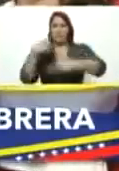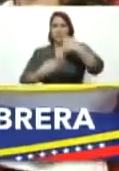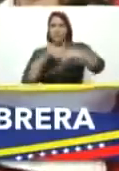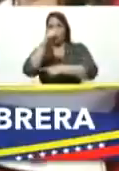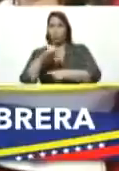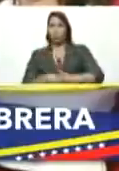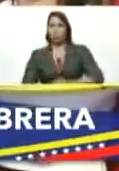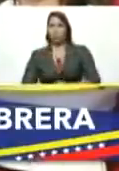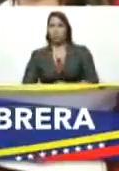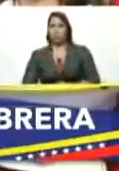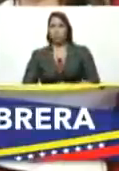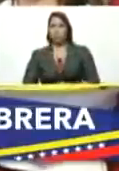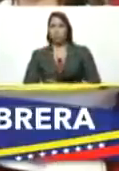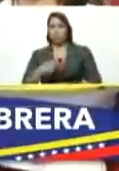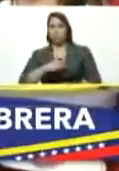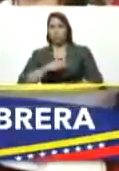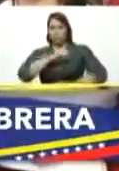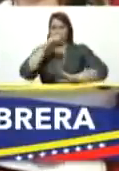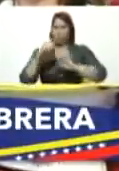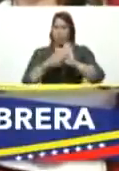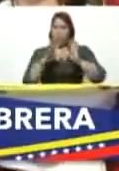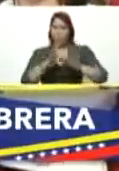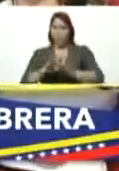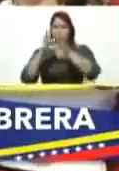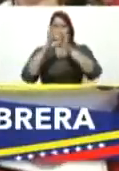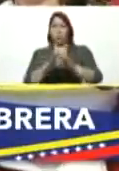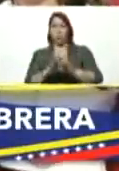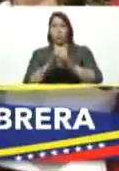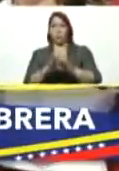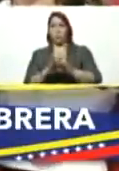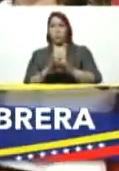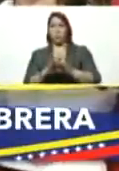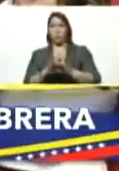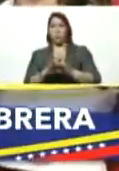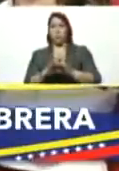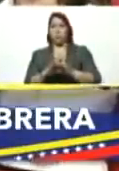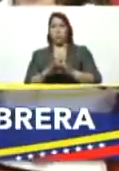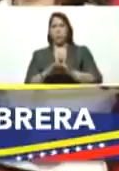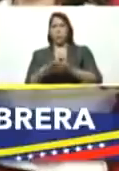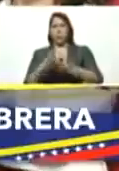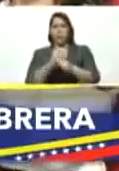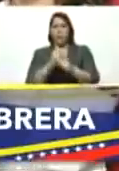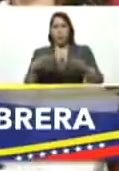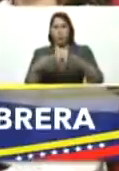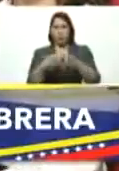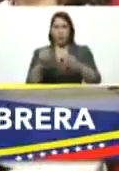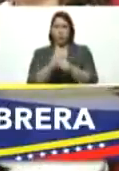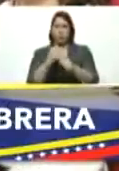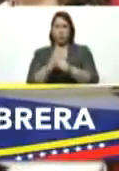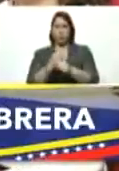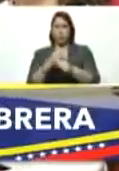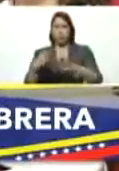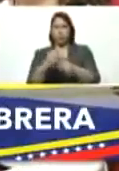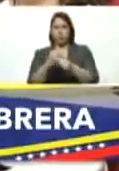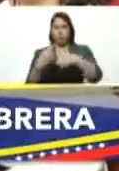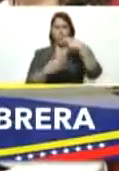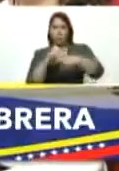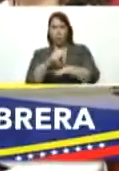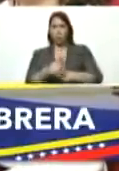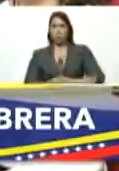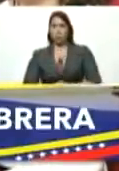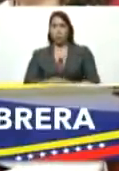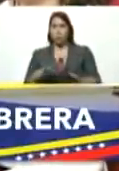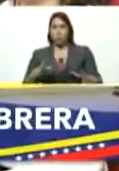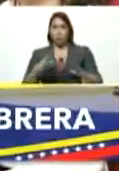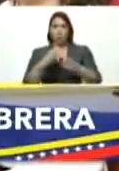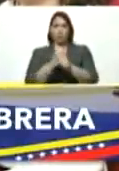yo no sé en total unidad que tenemos en el trabajo en equipo creemos en la revolución creemos en el